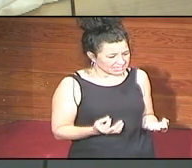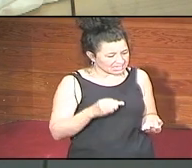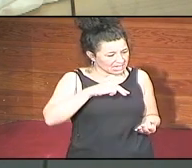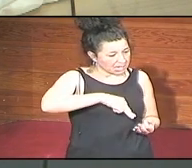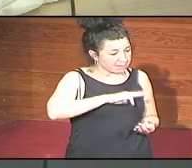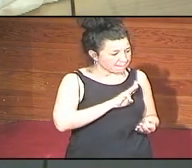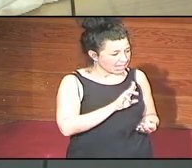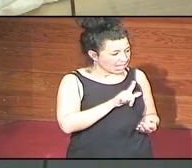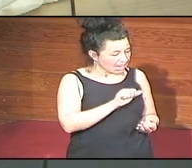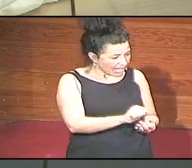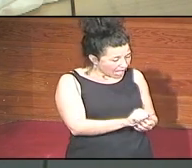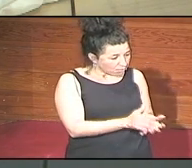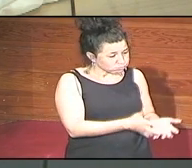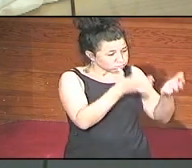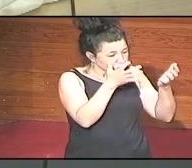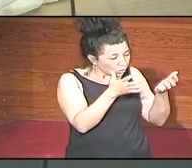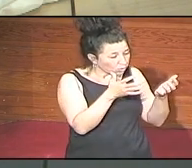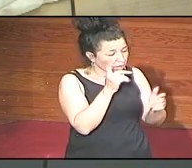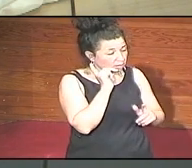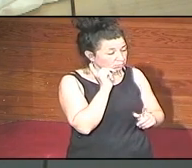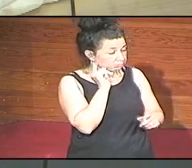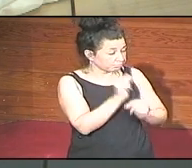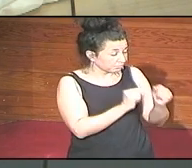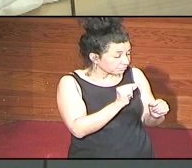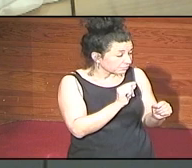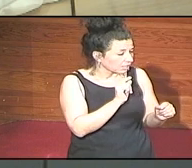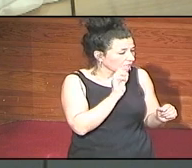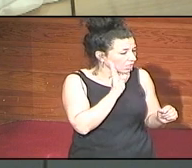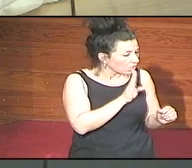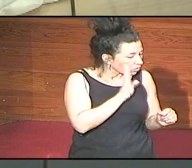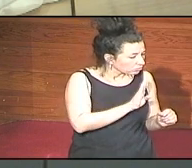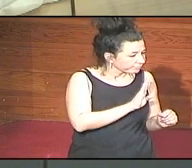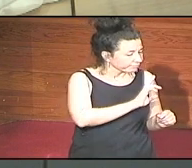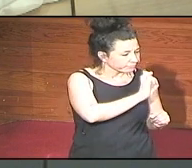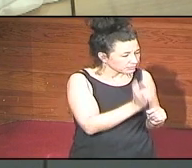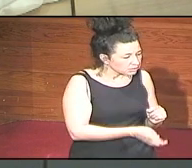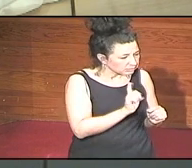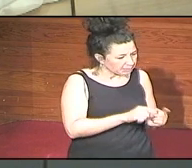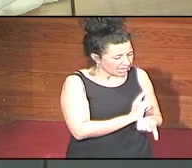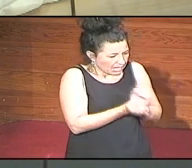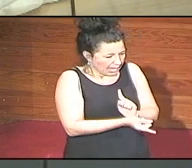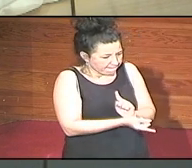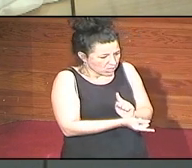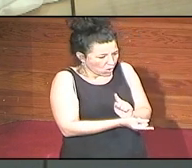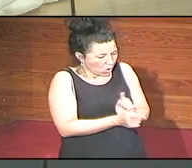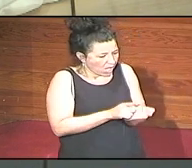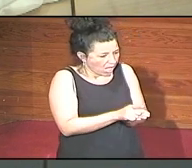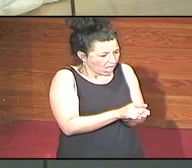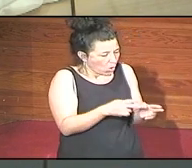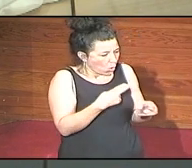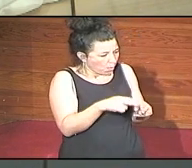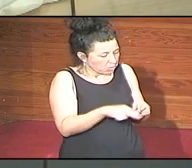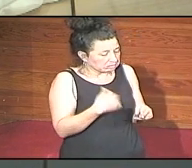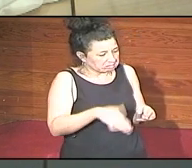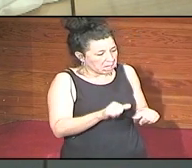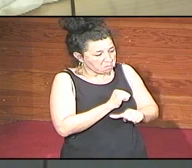acusaciones de corrupción y demás y hay un cambio también a nivel de geopolítico portugal ya pinta menos